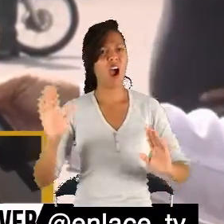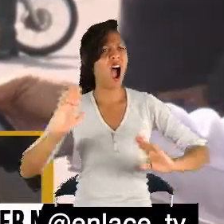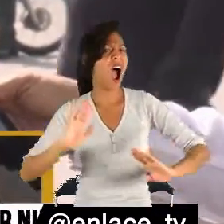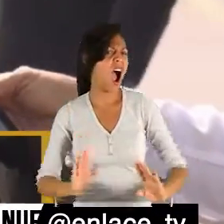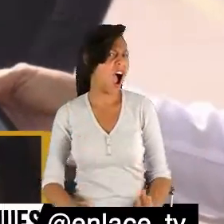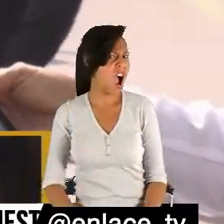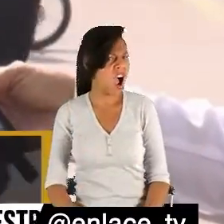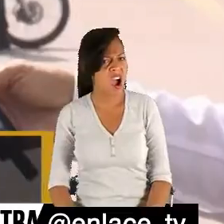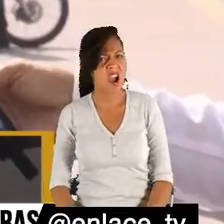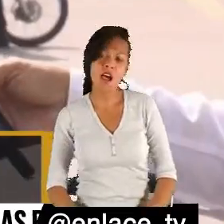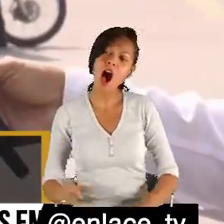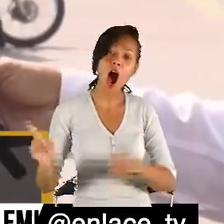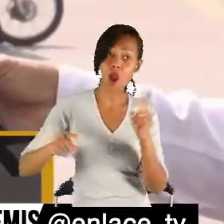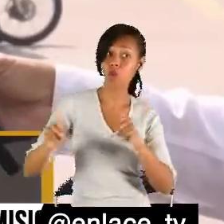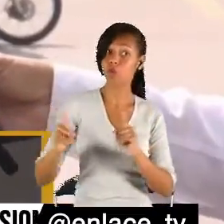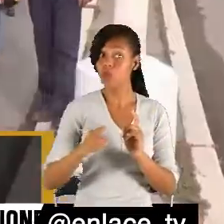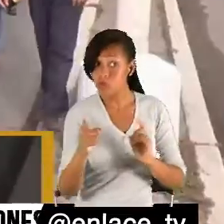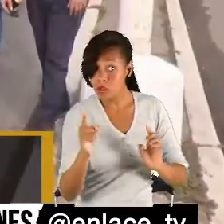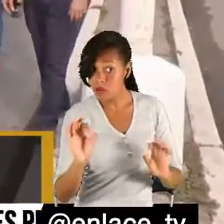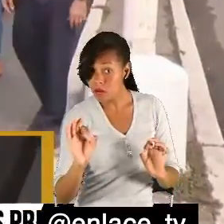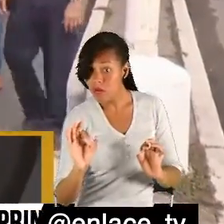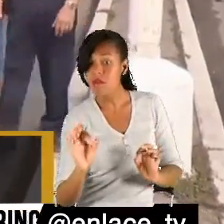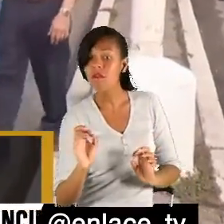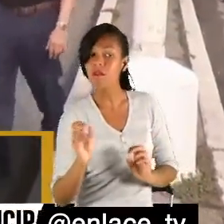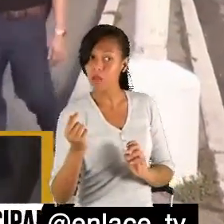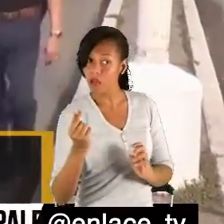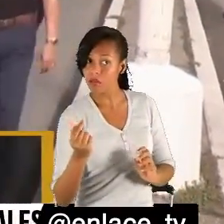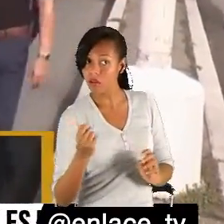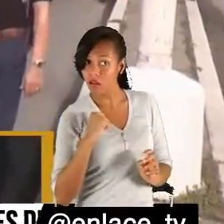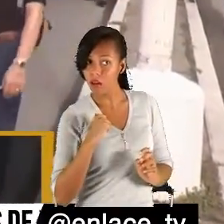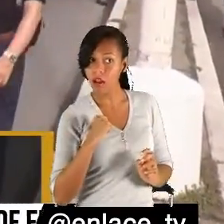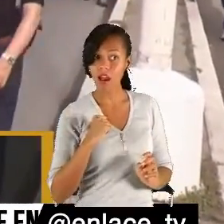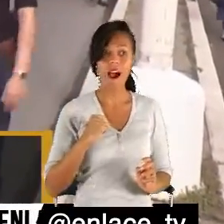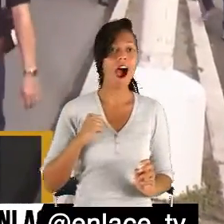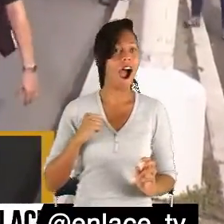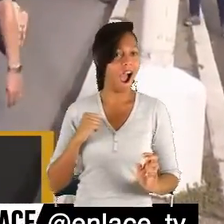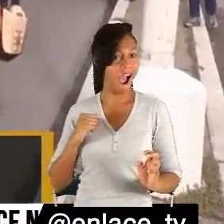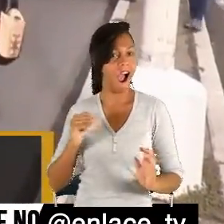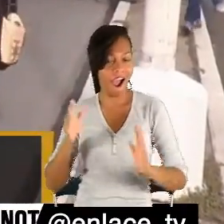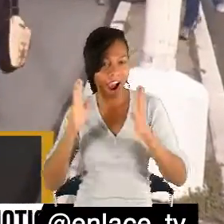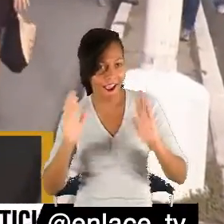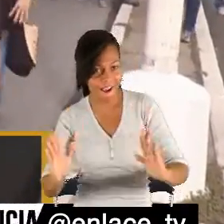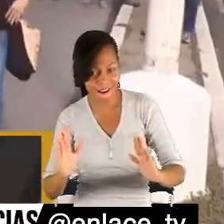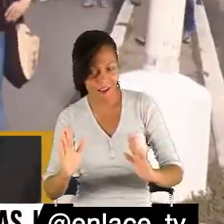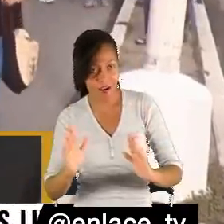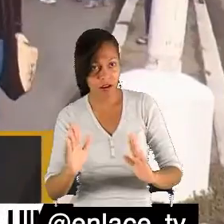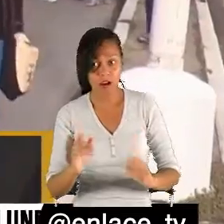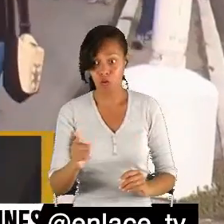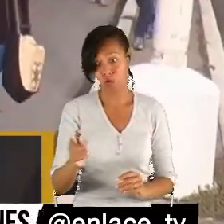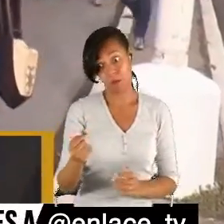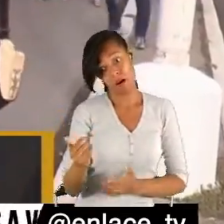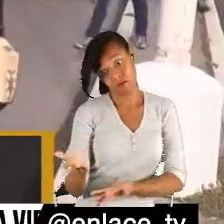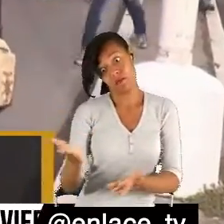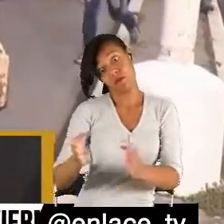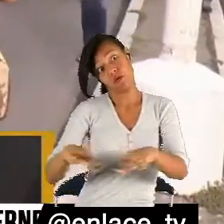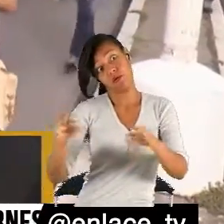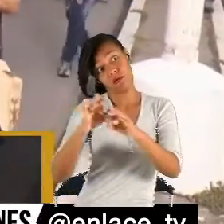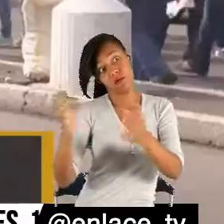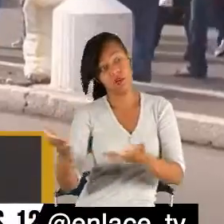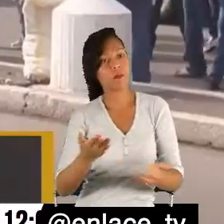privilegio uno llega a un centro de salud y si usted tiene plata no atienden como si a un